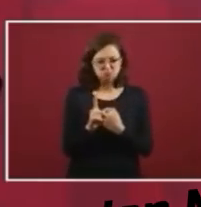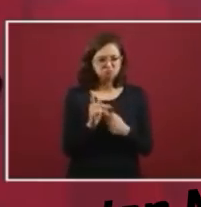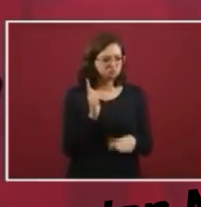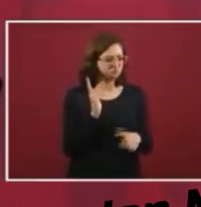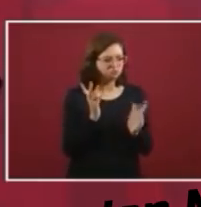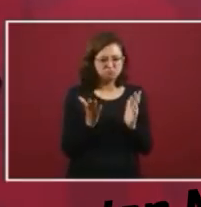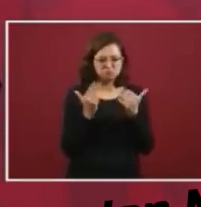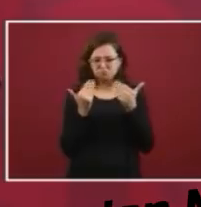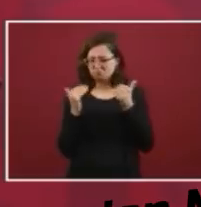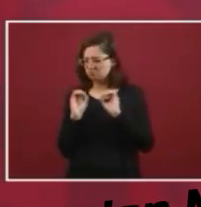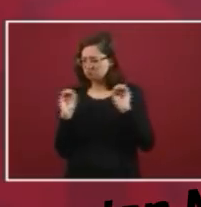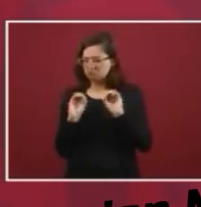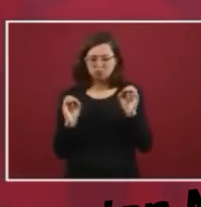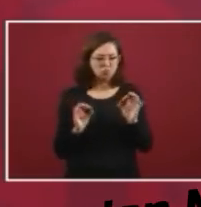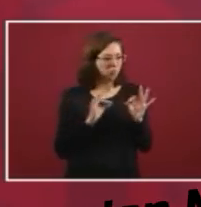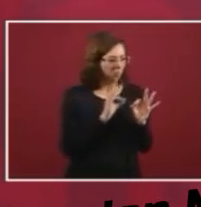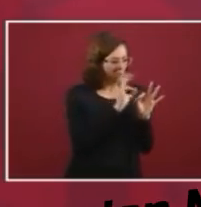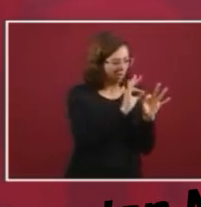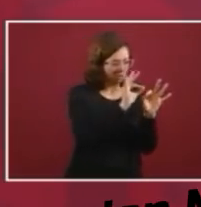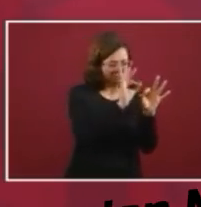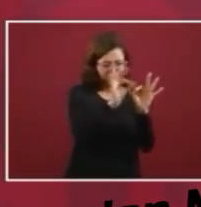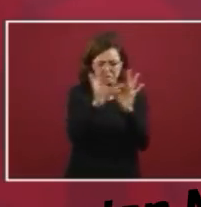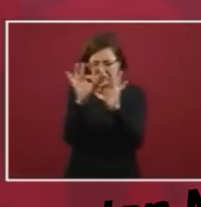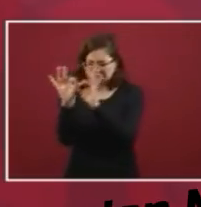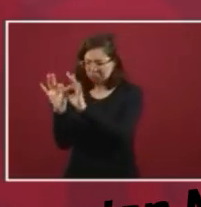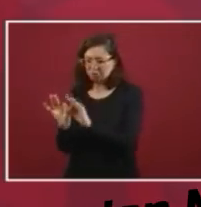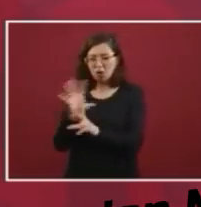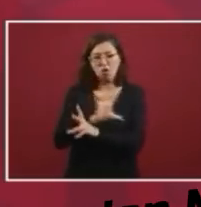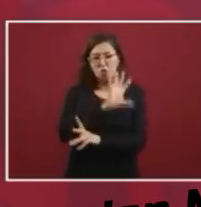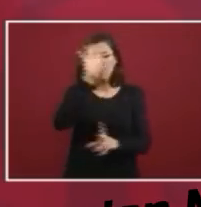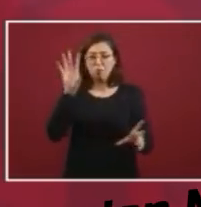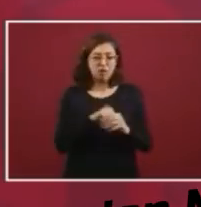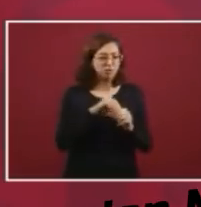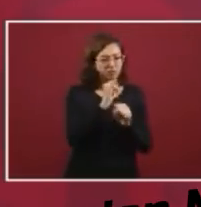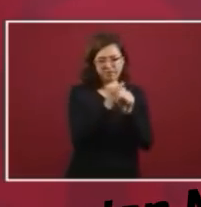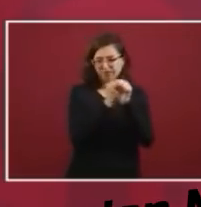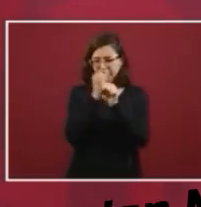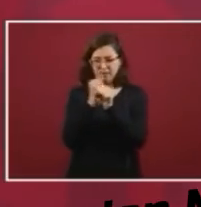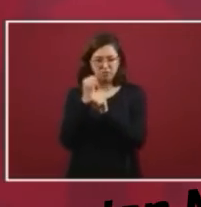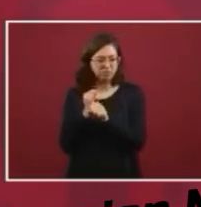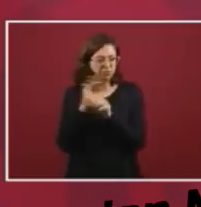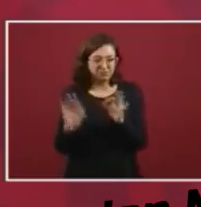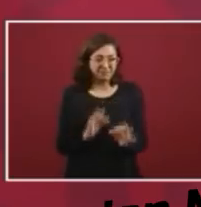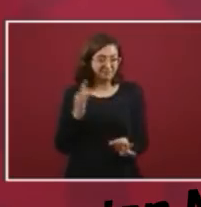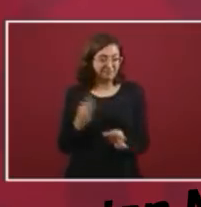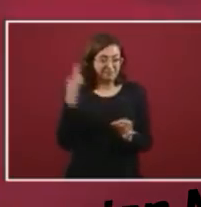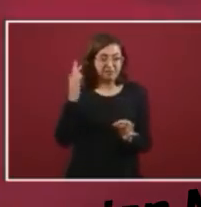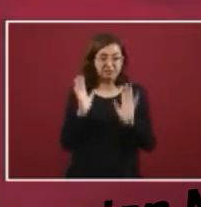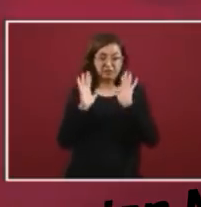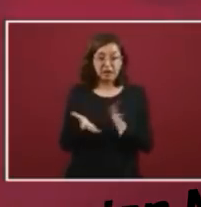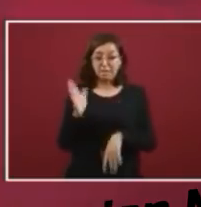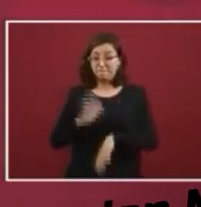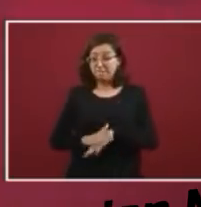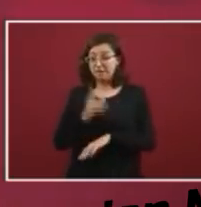habían llevado a cabo todos los elementos periciales y de investigación que podrían solicitarse. Por eso no se mandaron